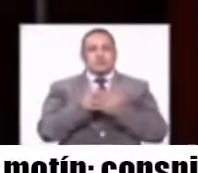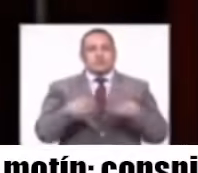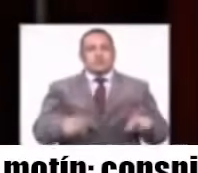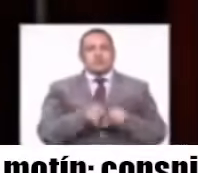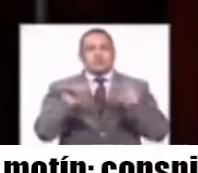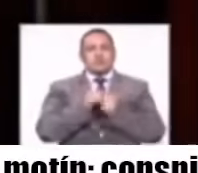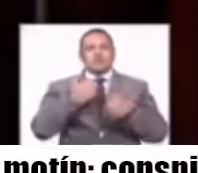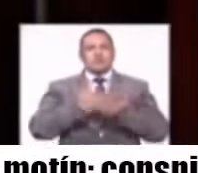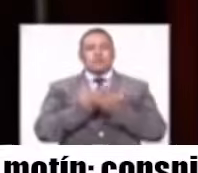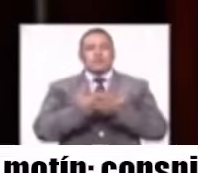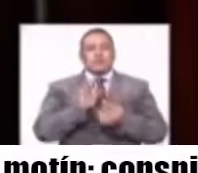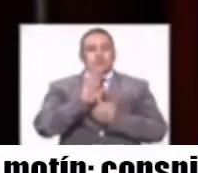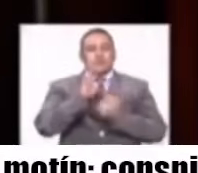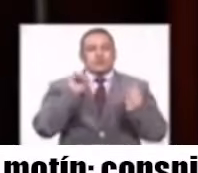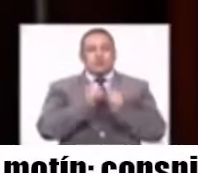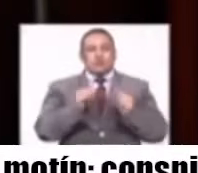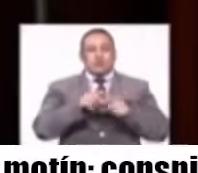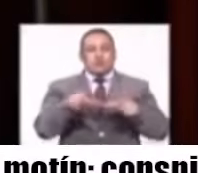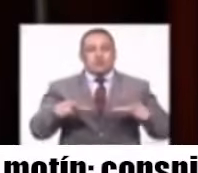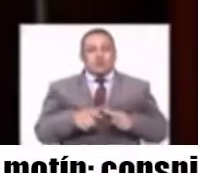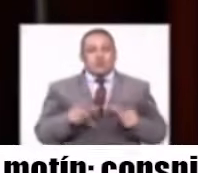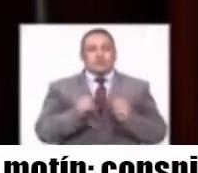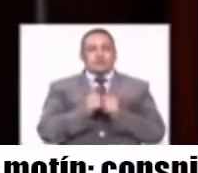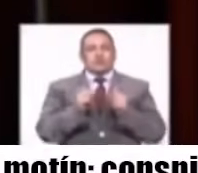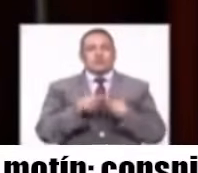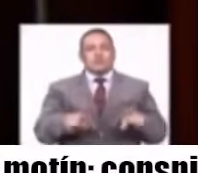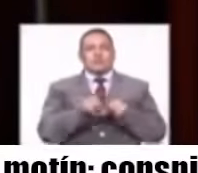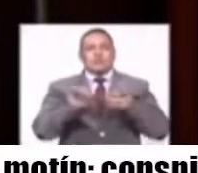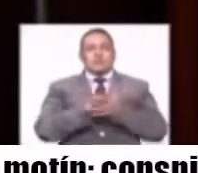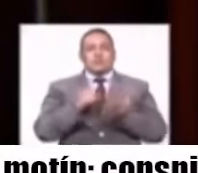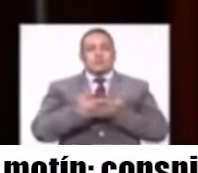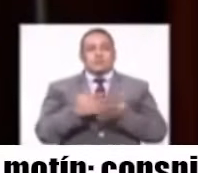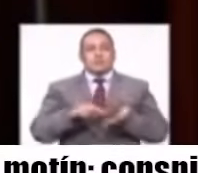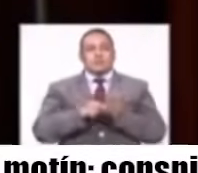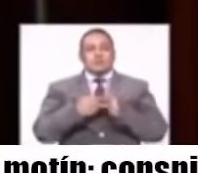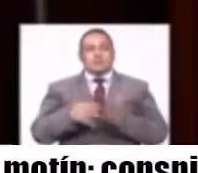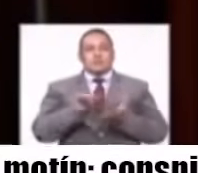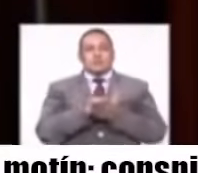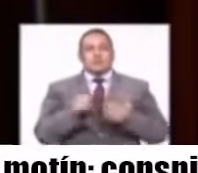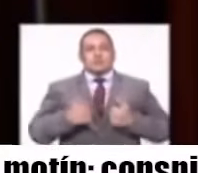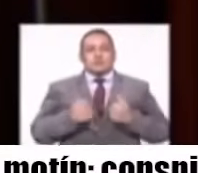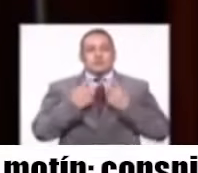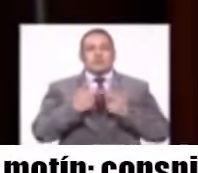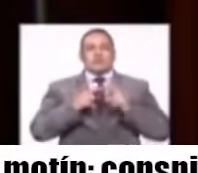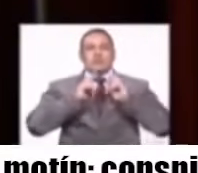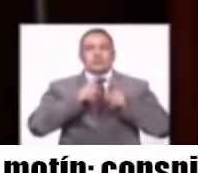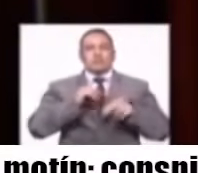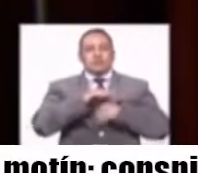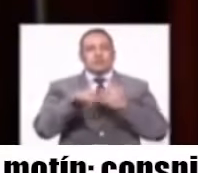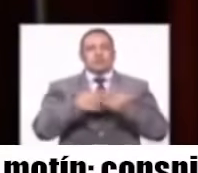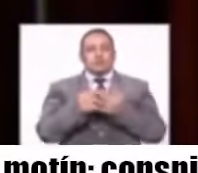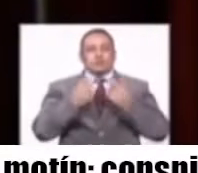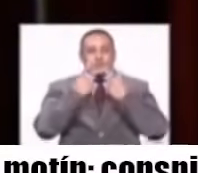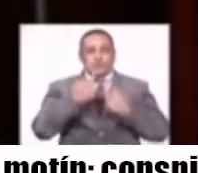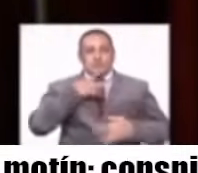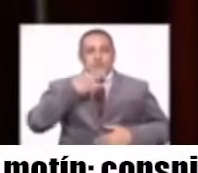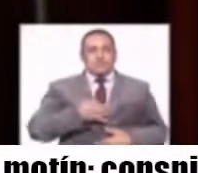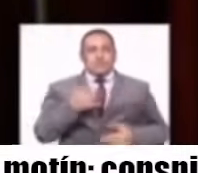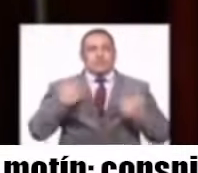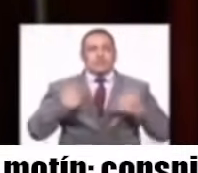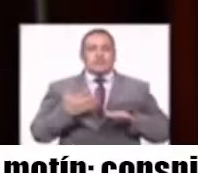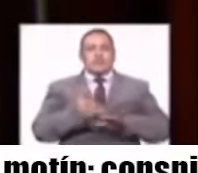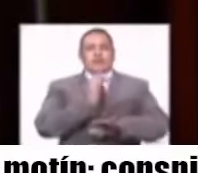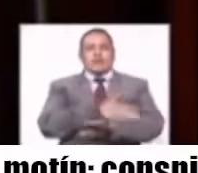de comprobar solamente con ese pedacito, señor presidente, en el que él responde esto, porque obviamente ya